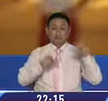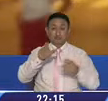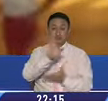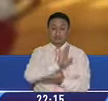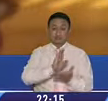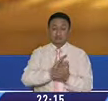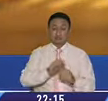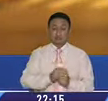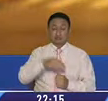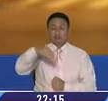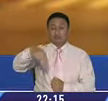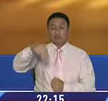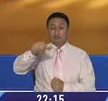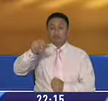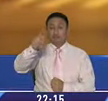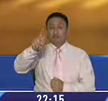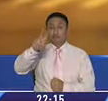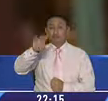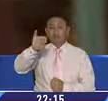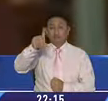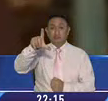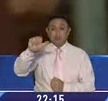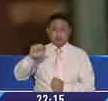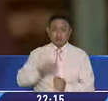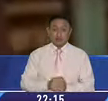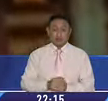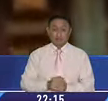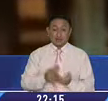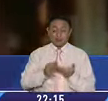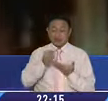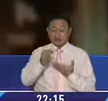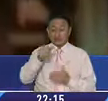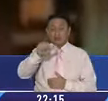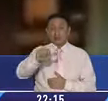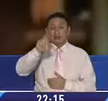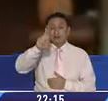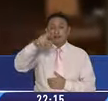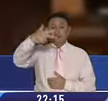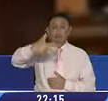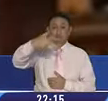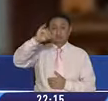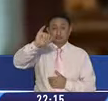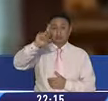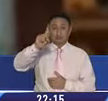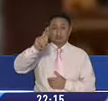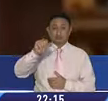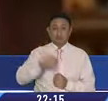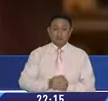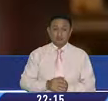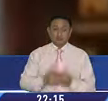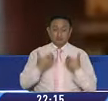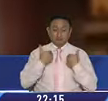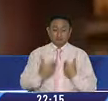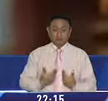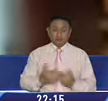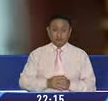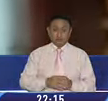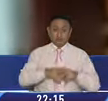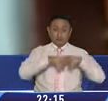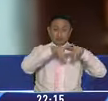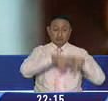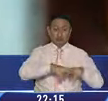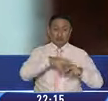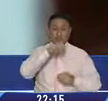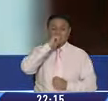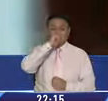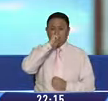Las Maravillas en el cantón Archidona. En este video aficionado se ve el cuerpo de la víctima en la vereda,